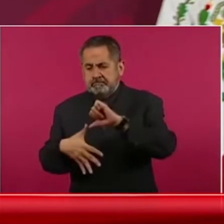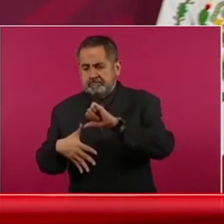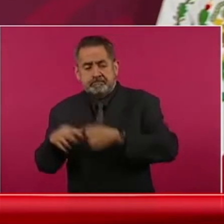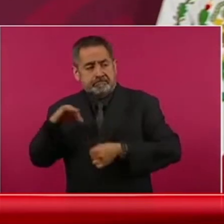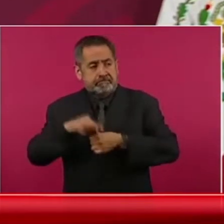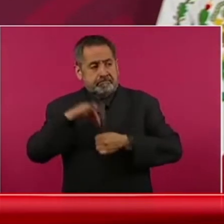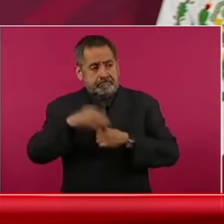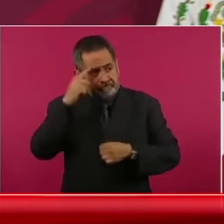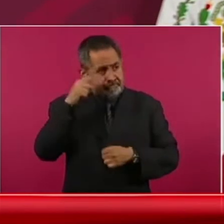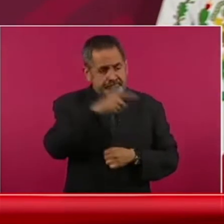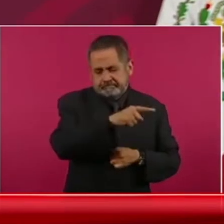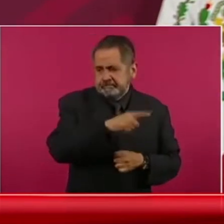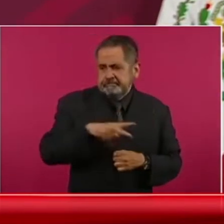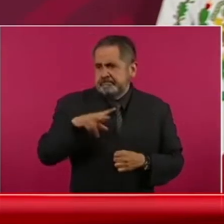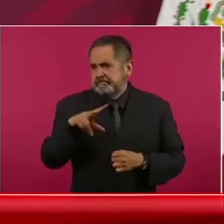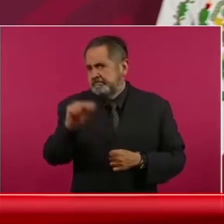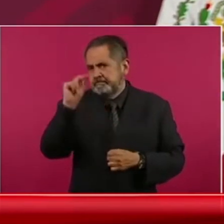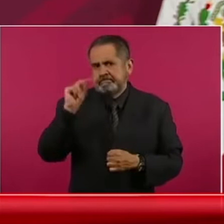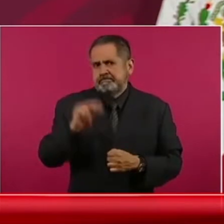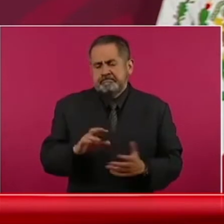latinoamericanos,